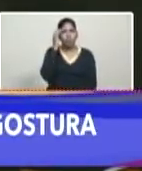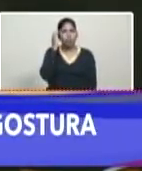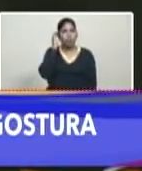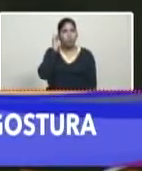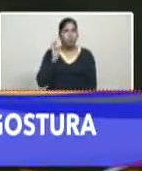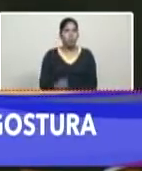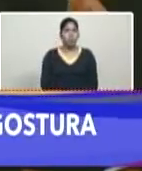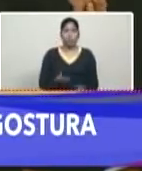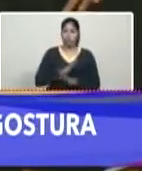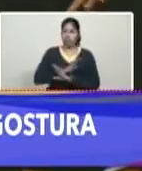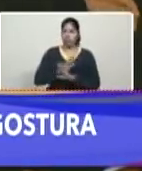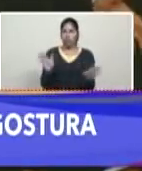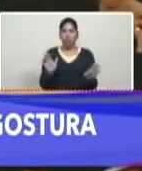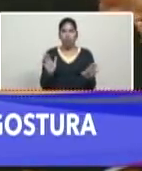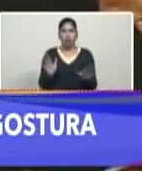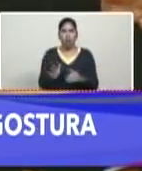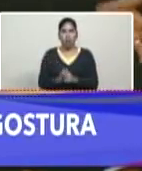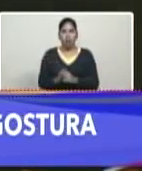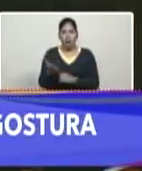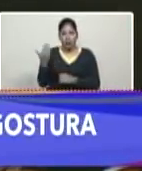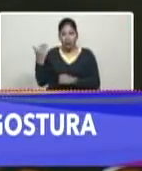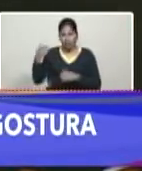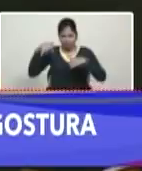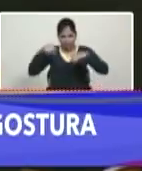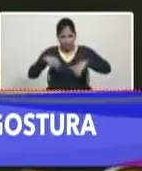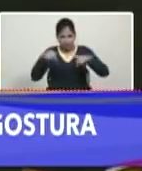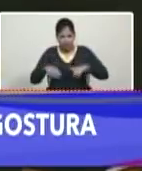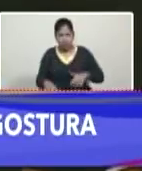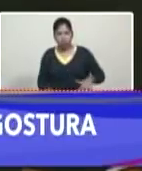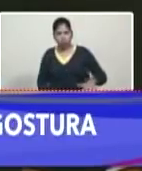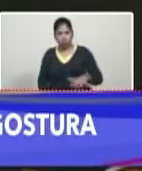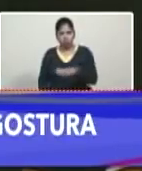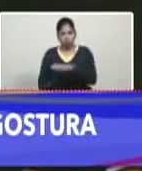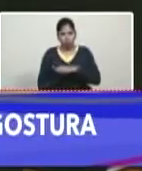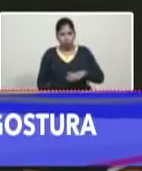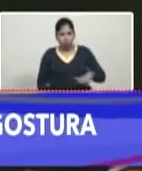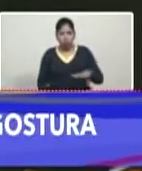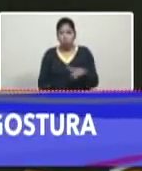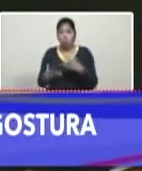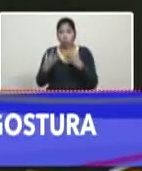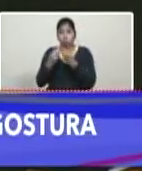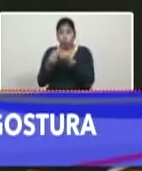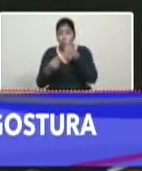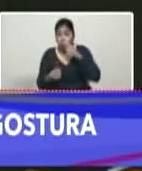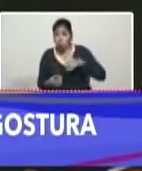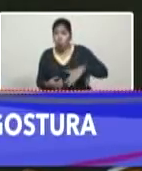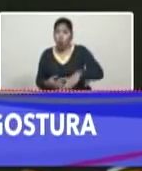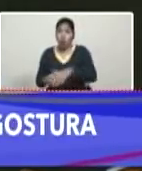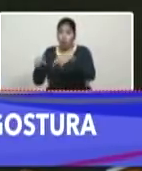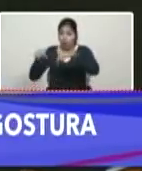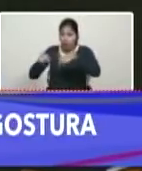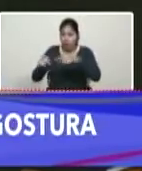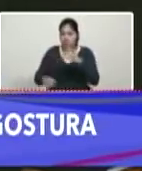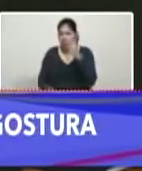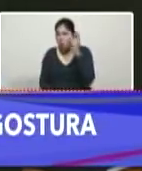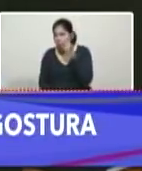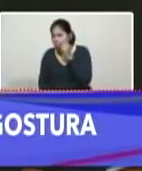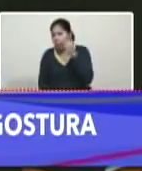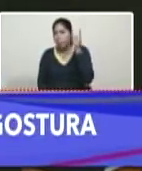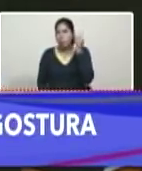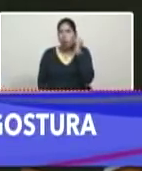Había echado raíces profundas aquí en esta tierra, junto al pueblo laborioso, junto a la mujer y el